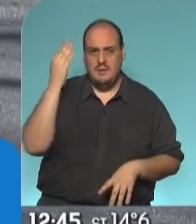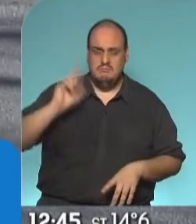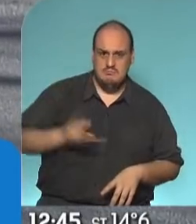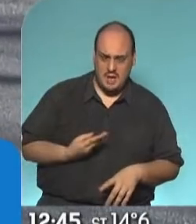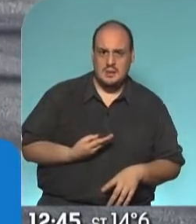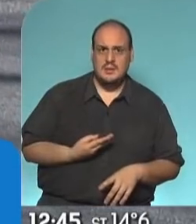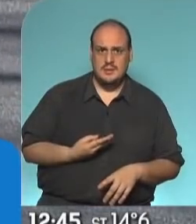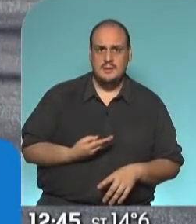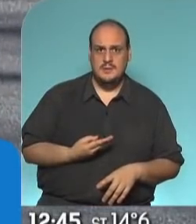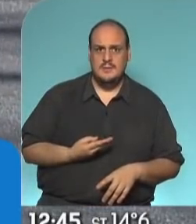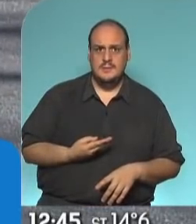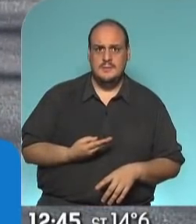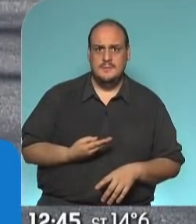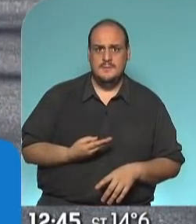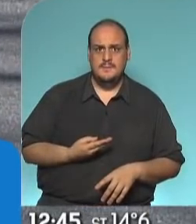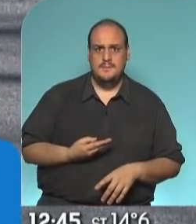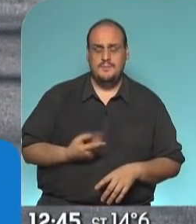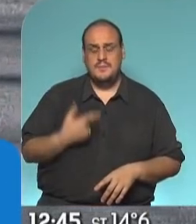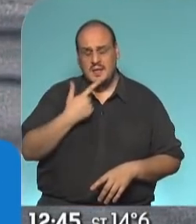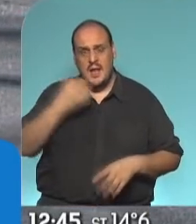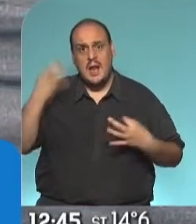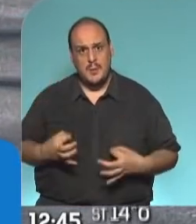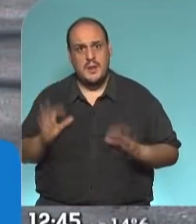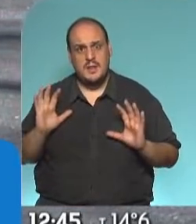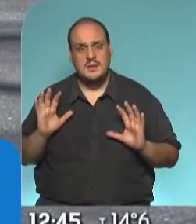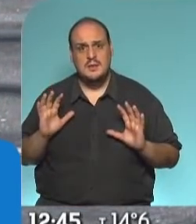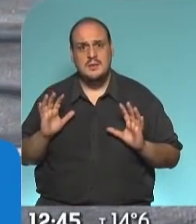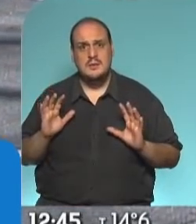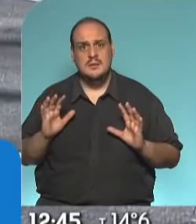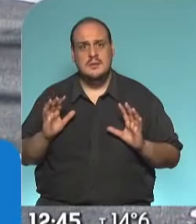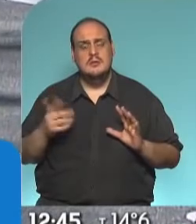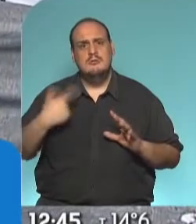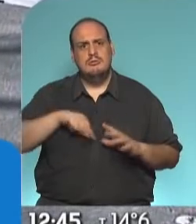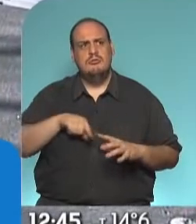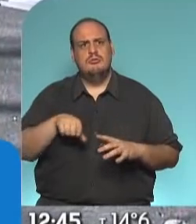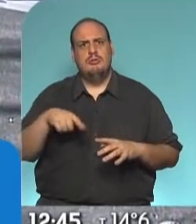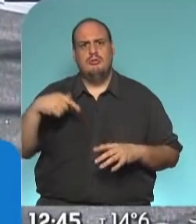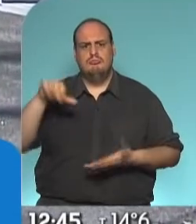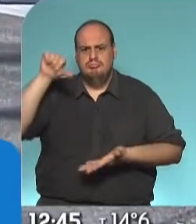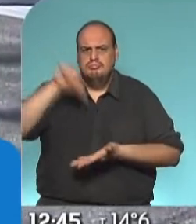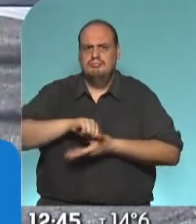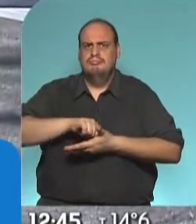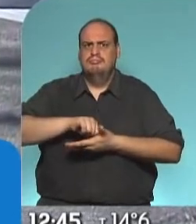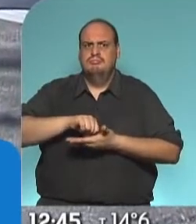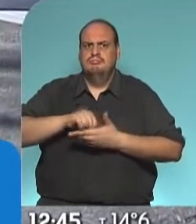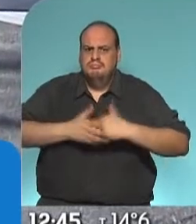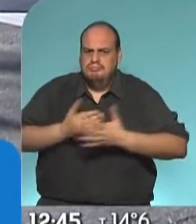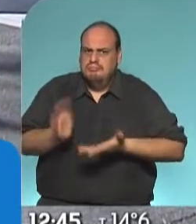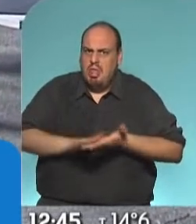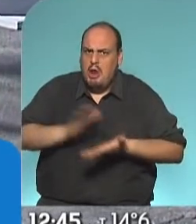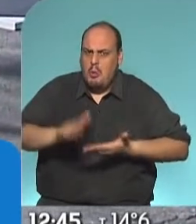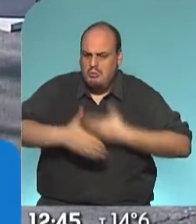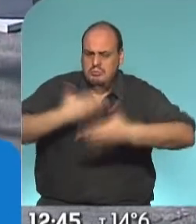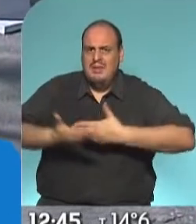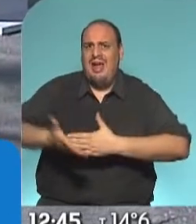mata, y que en verdad tenemos que reconstruir un país que han